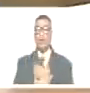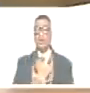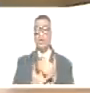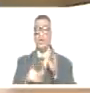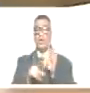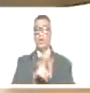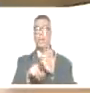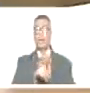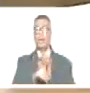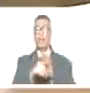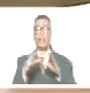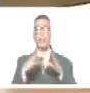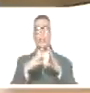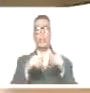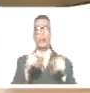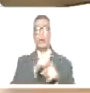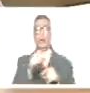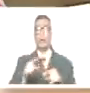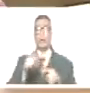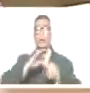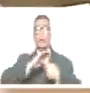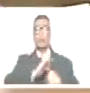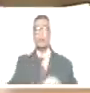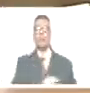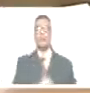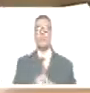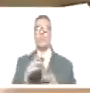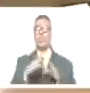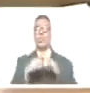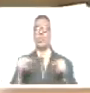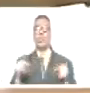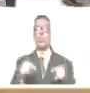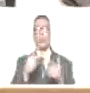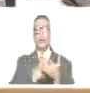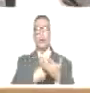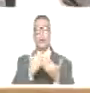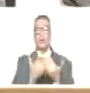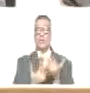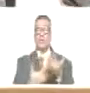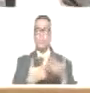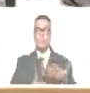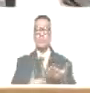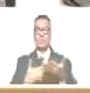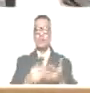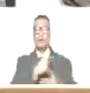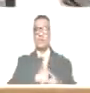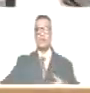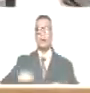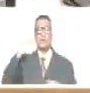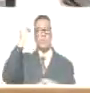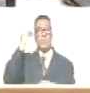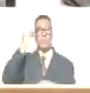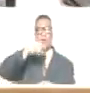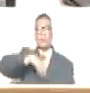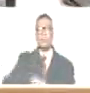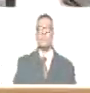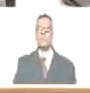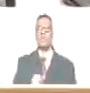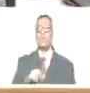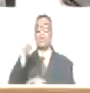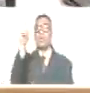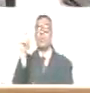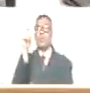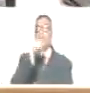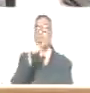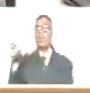todo tipo de discriminación. Es todo de la propuesta, ciudadano presidente. En consideración, las honorables diputadas y los honorables